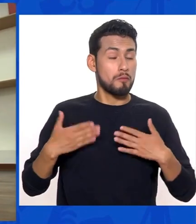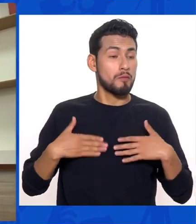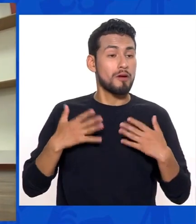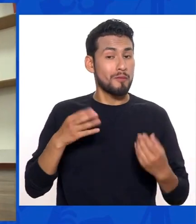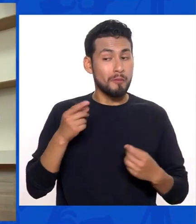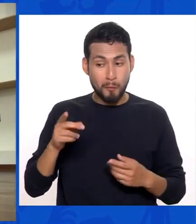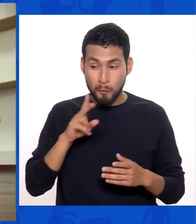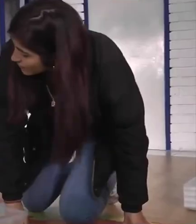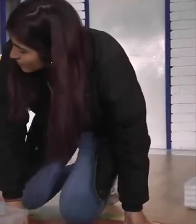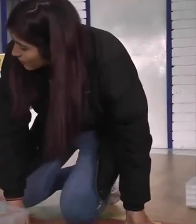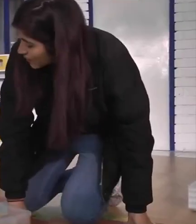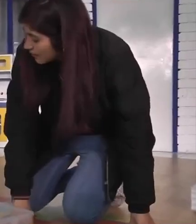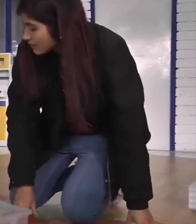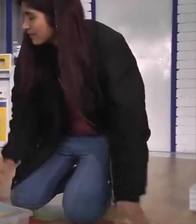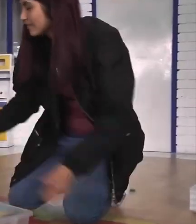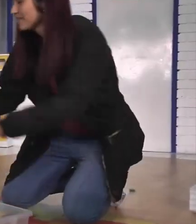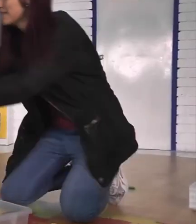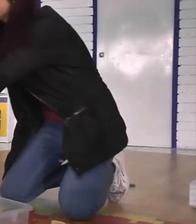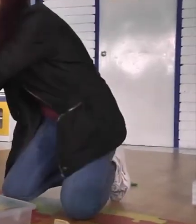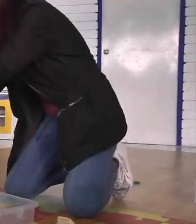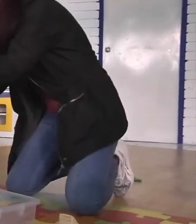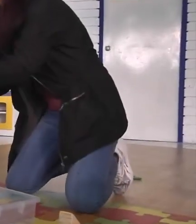se desarrolla bien.